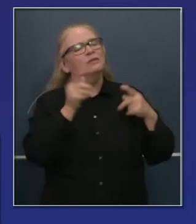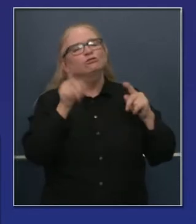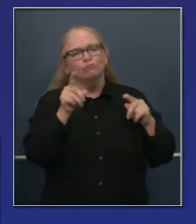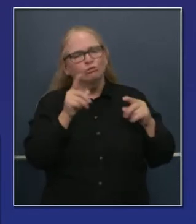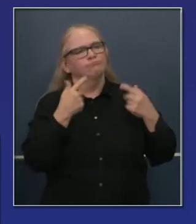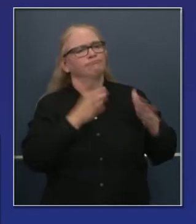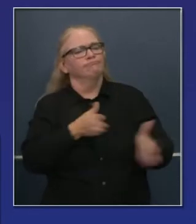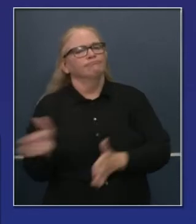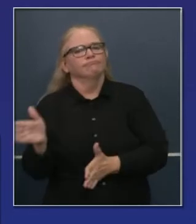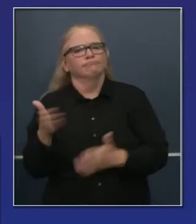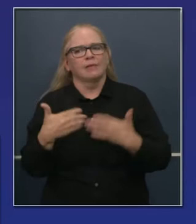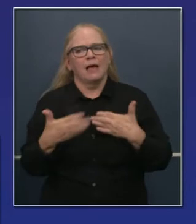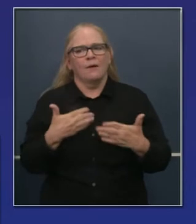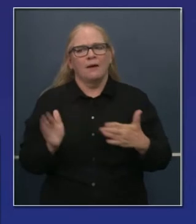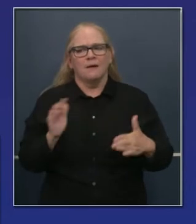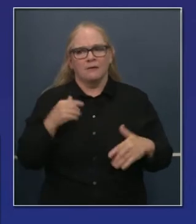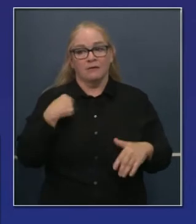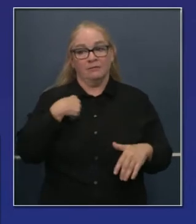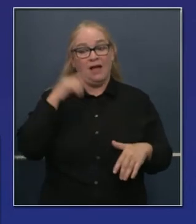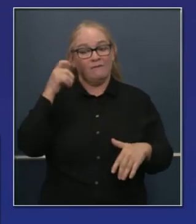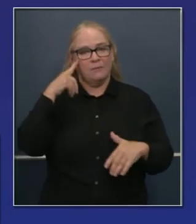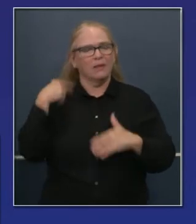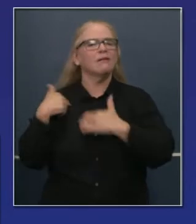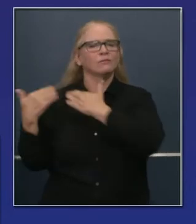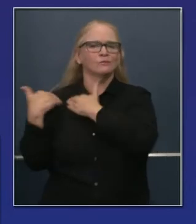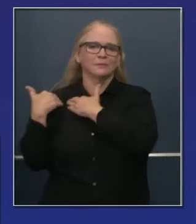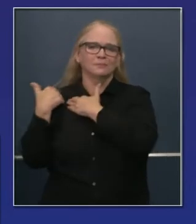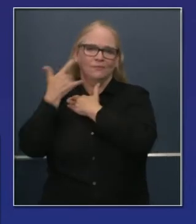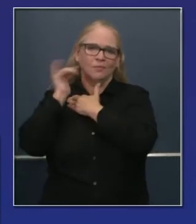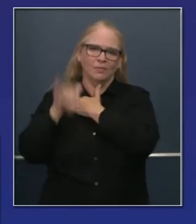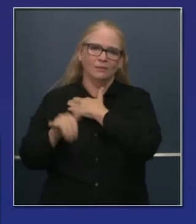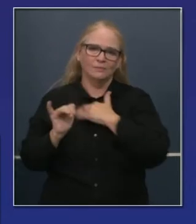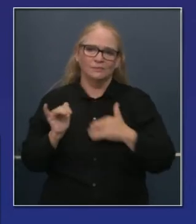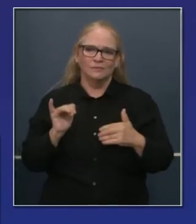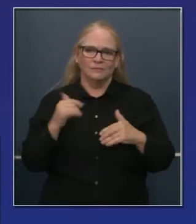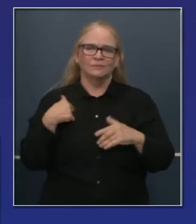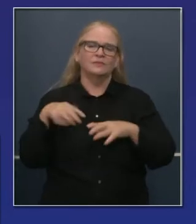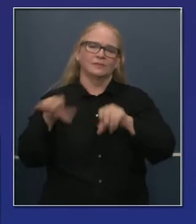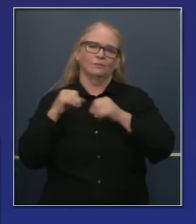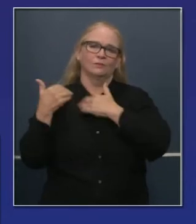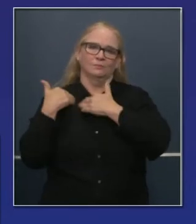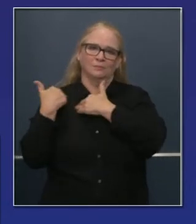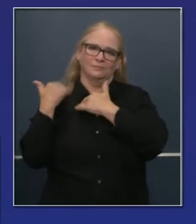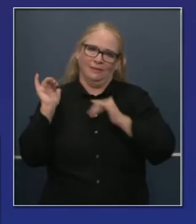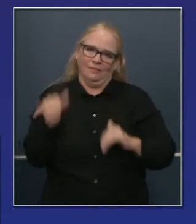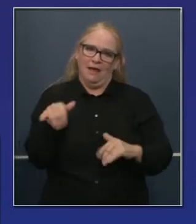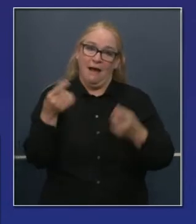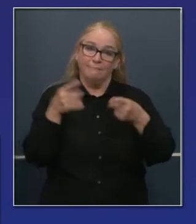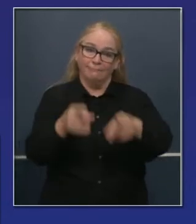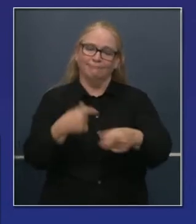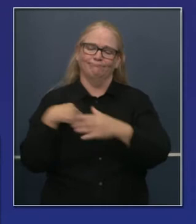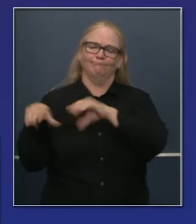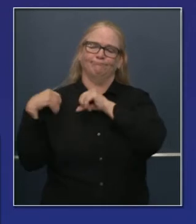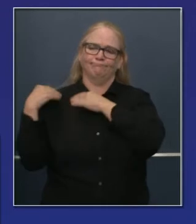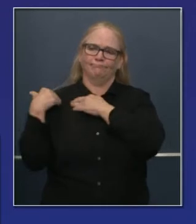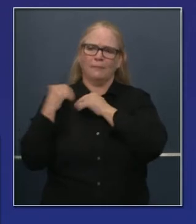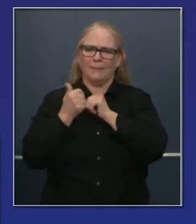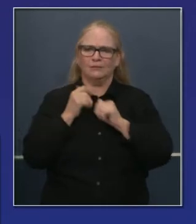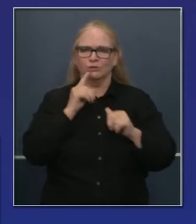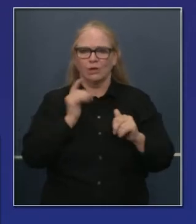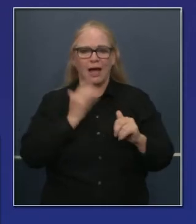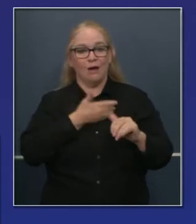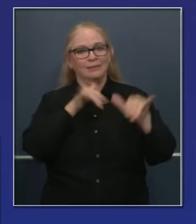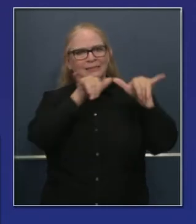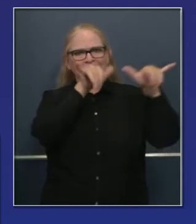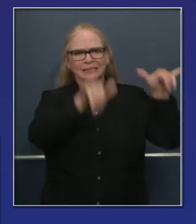inaceptable como gobernador yo soy el responsable finalmente quien será responsable finalmente asumo toda responsabilidad